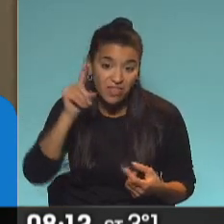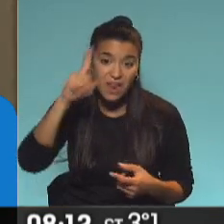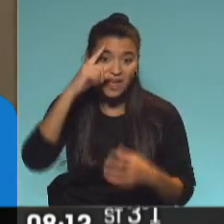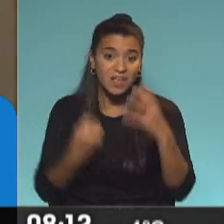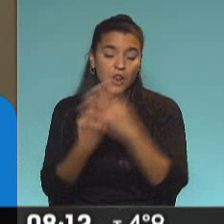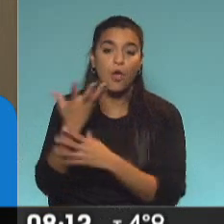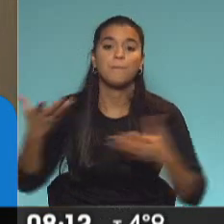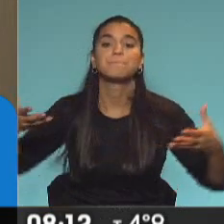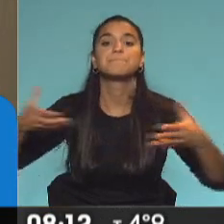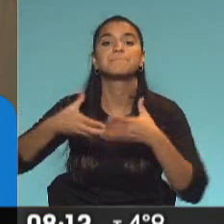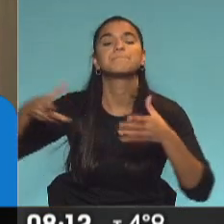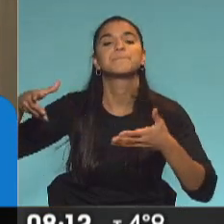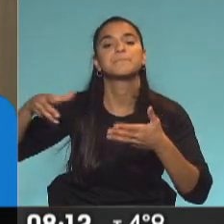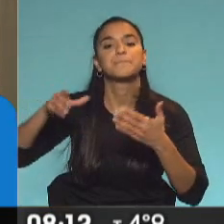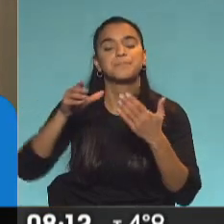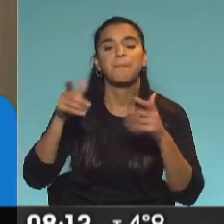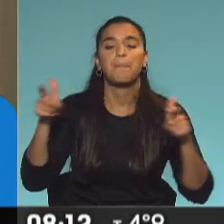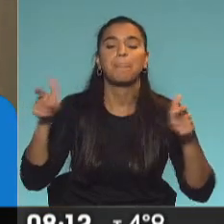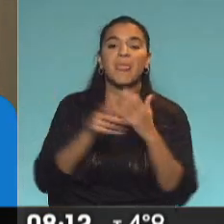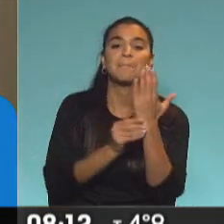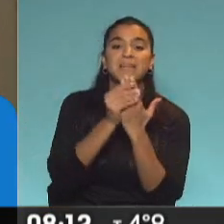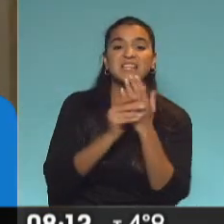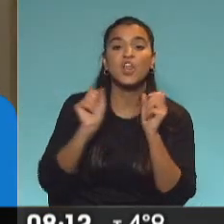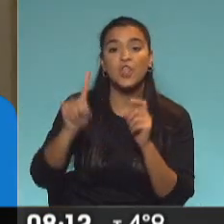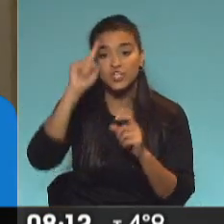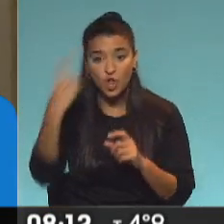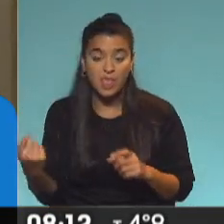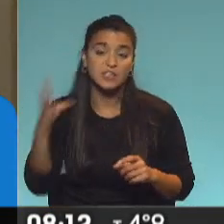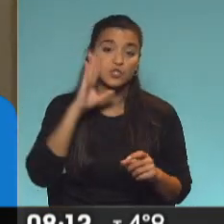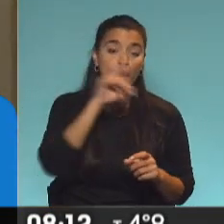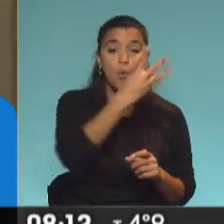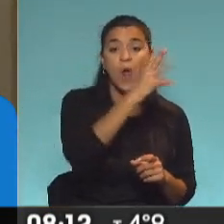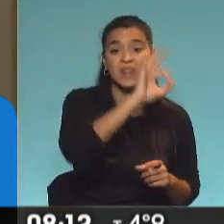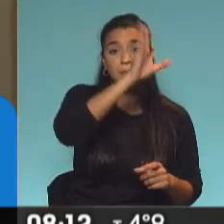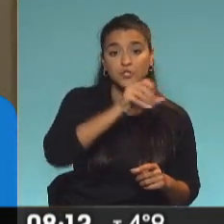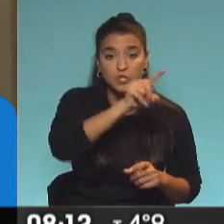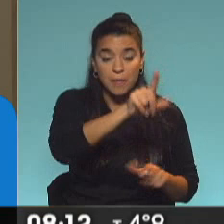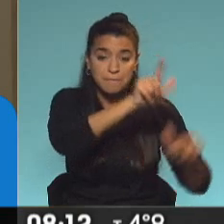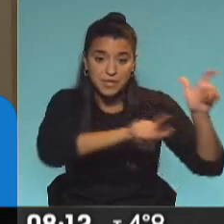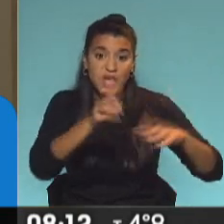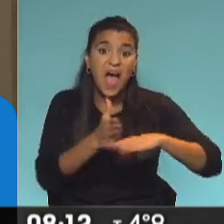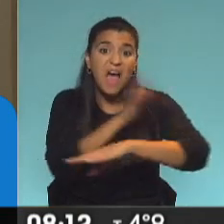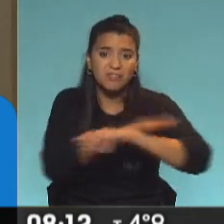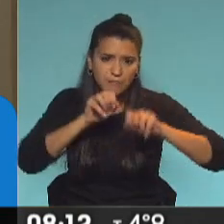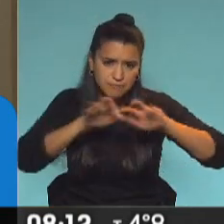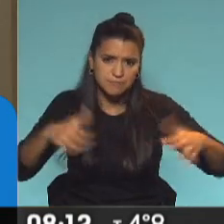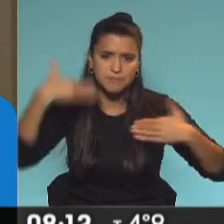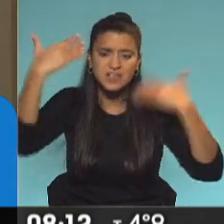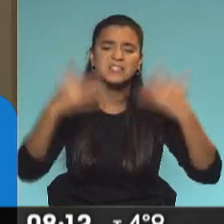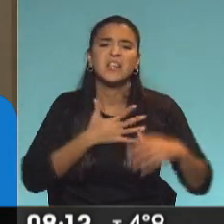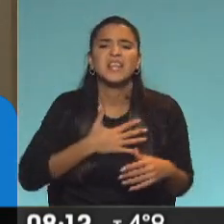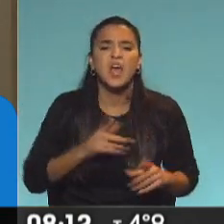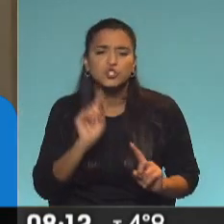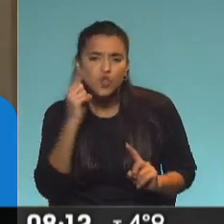un Ministerio de la Soledad en Inglaterra. En Estados Unidos el 40% de la población previa a la pandemia mayor se sentía